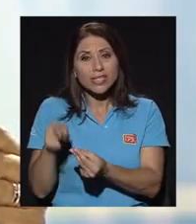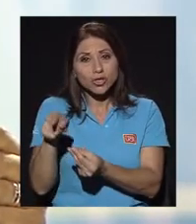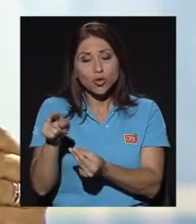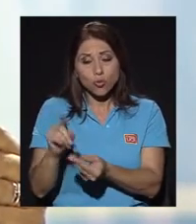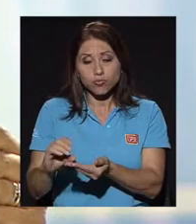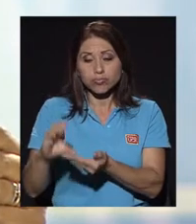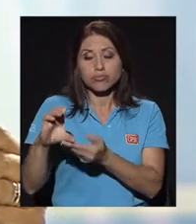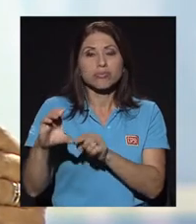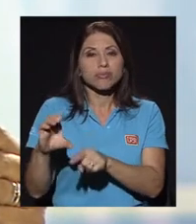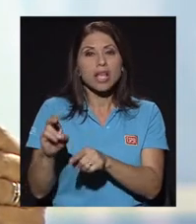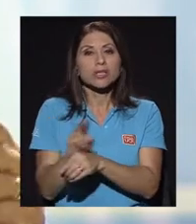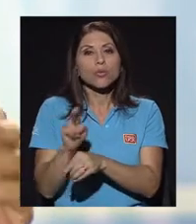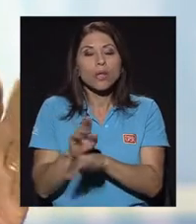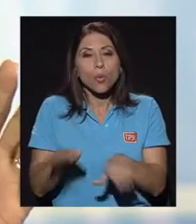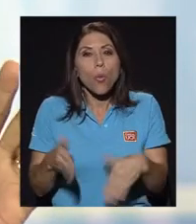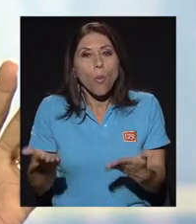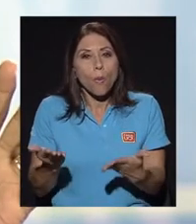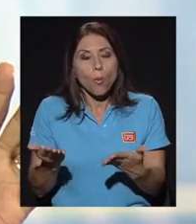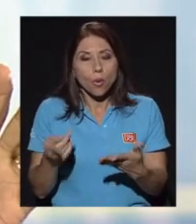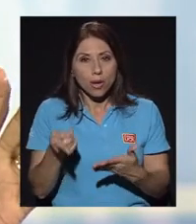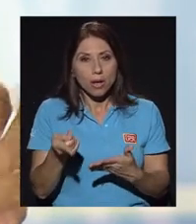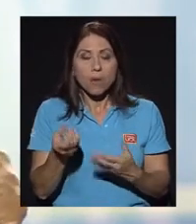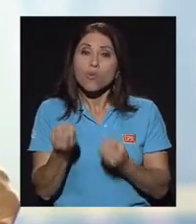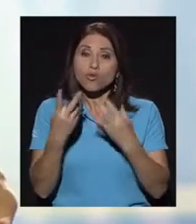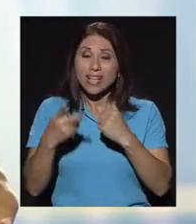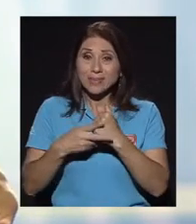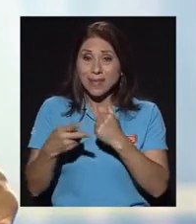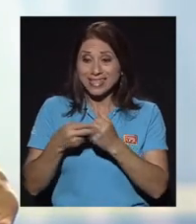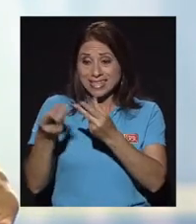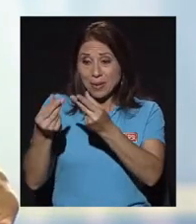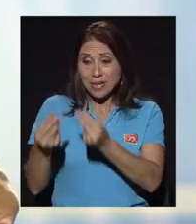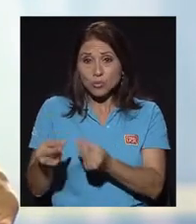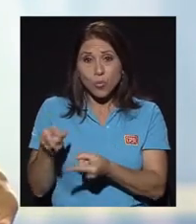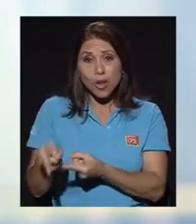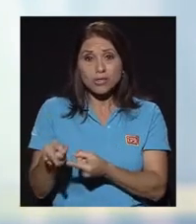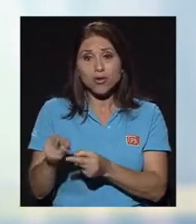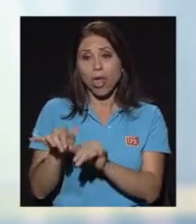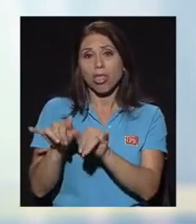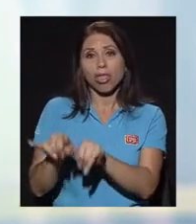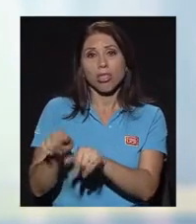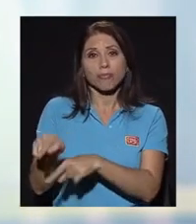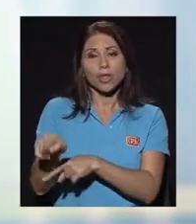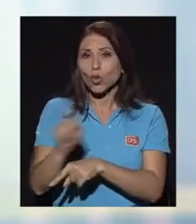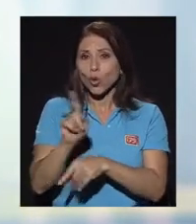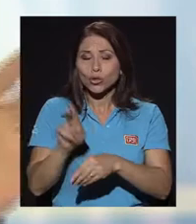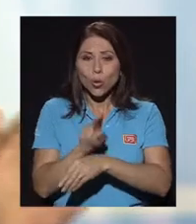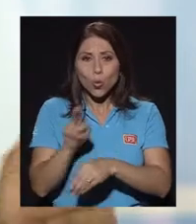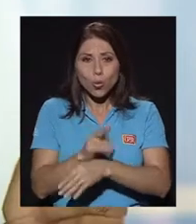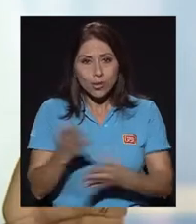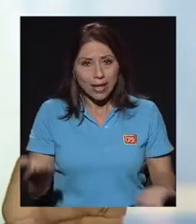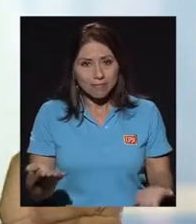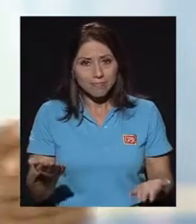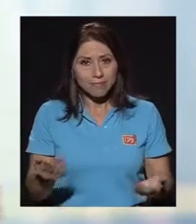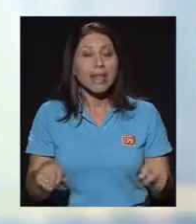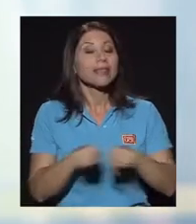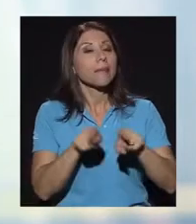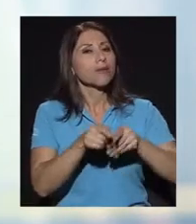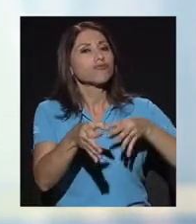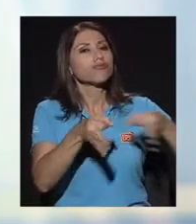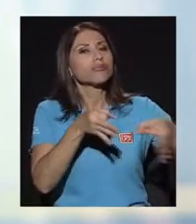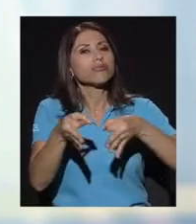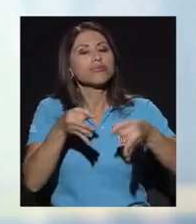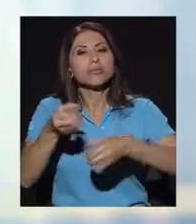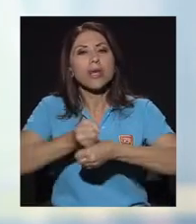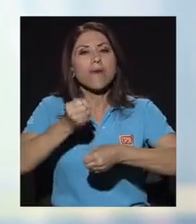presupuesto, que es primordial, ¿verdad? Porque muchas veces el presupuesto ni se ejecuta. La rendición de cuentas,